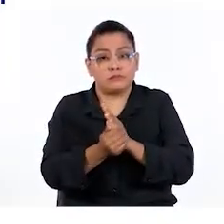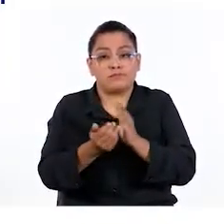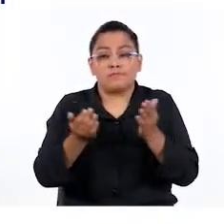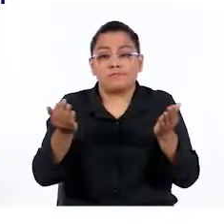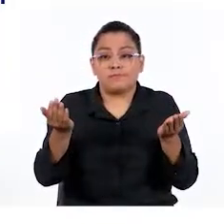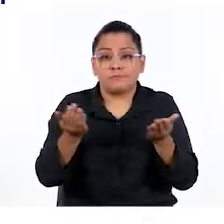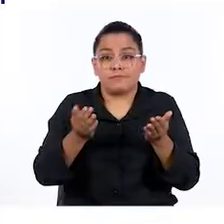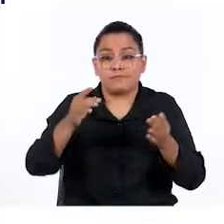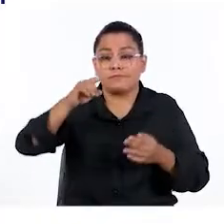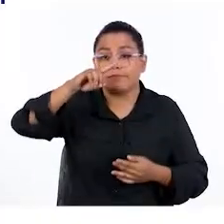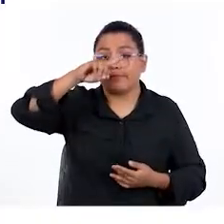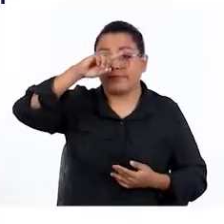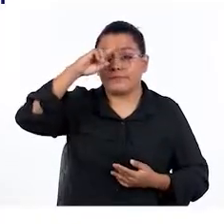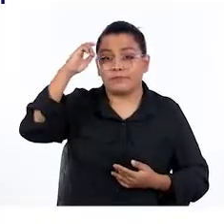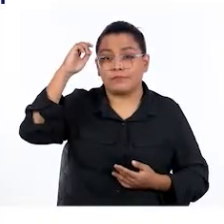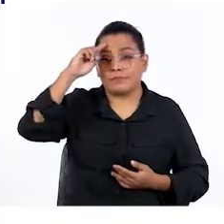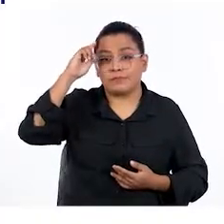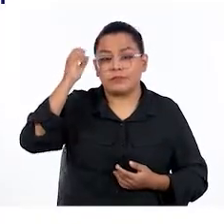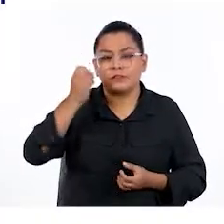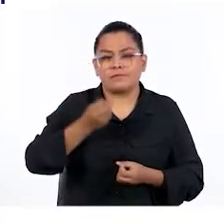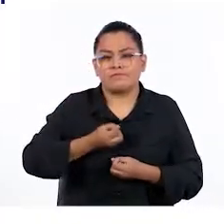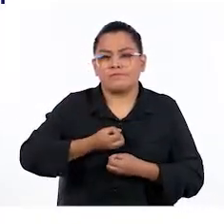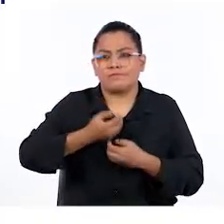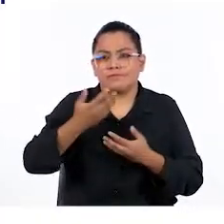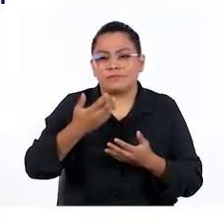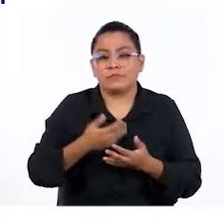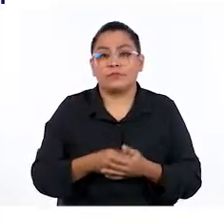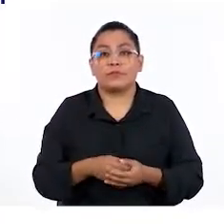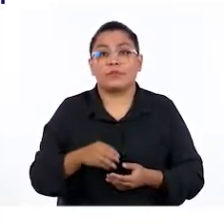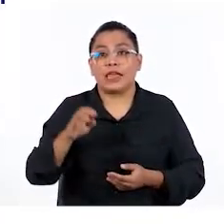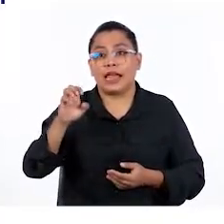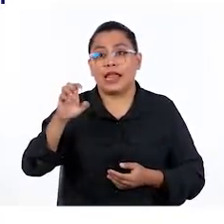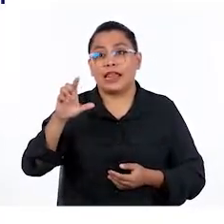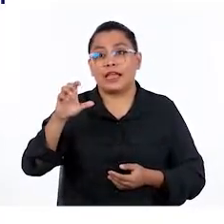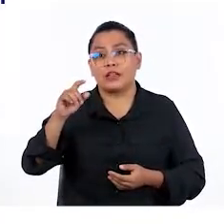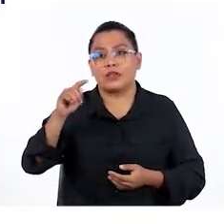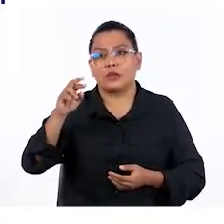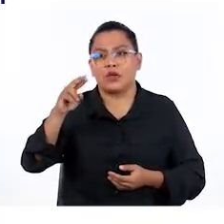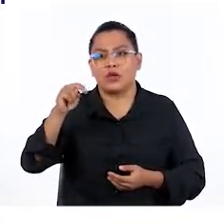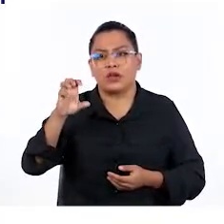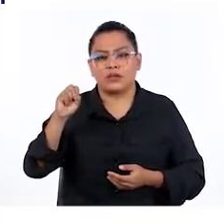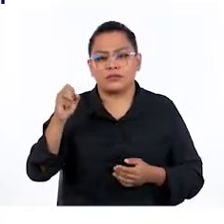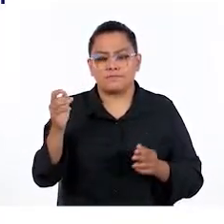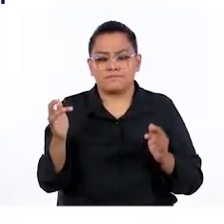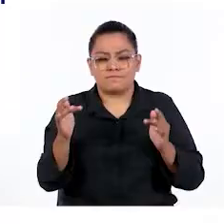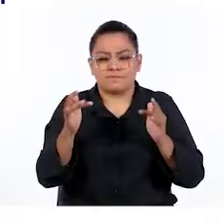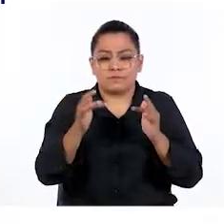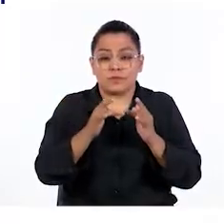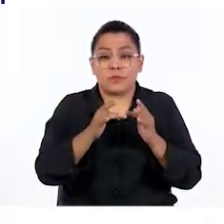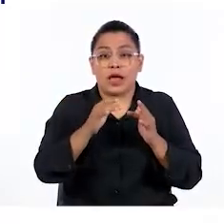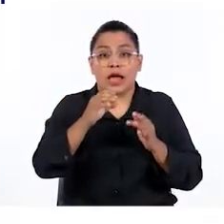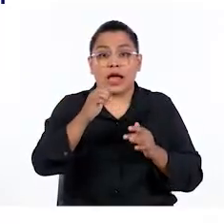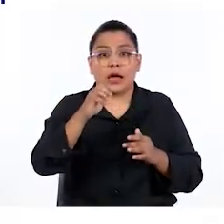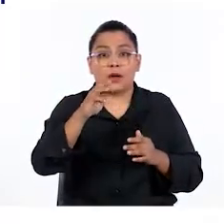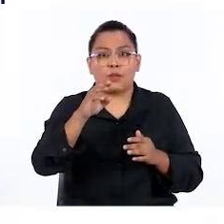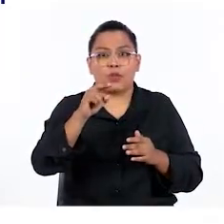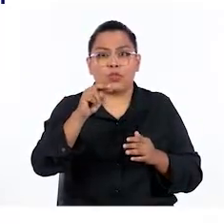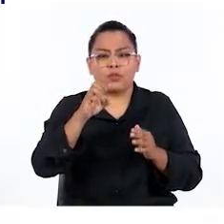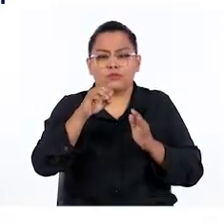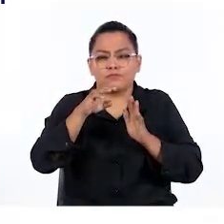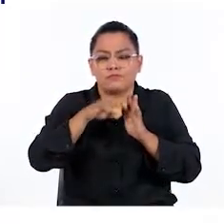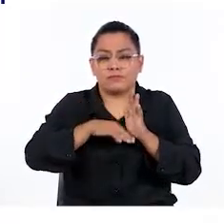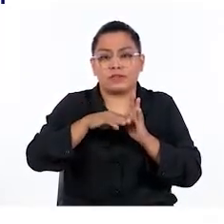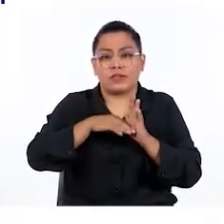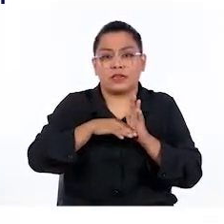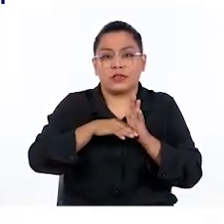trabajo. Y decimos también que esos electrones, al estar más cerca del carbono, están en un estado más reducido,